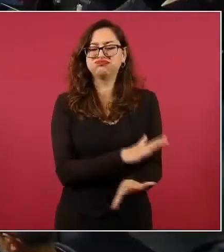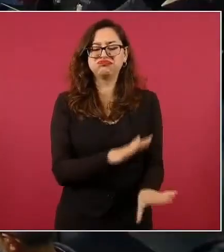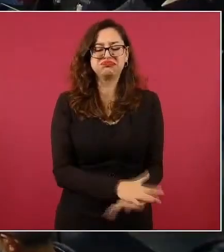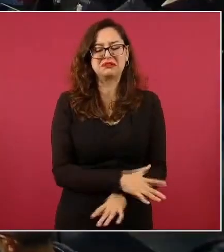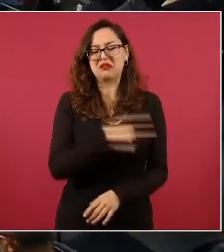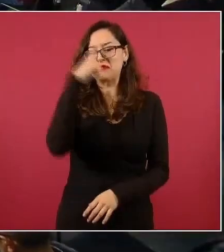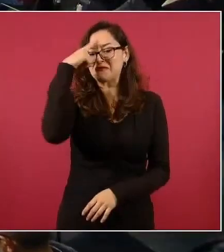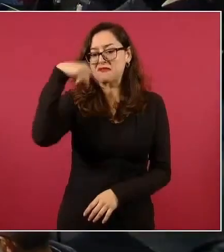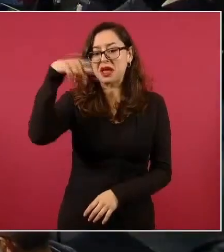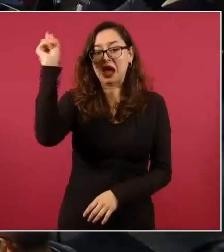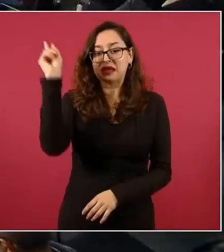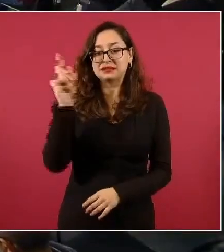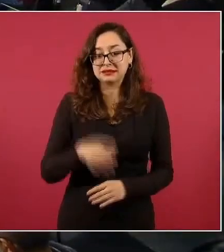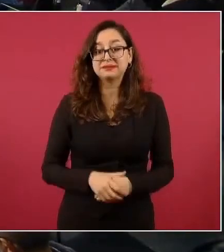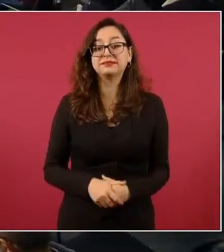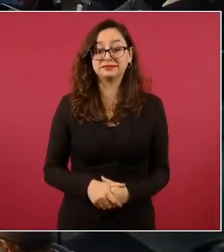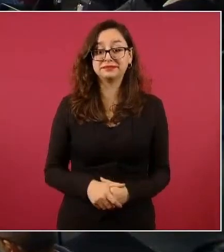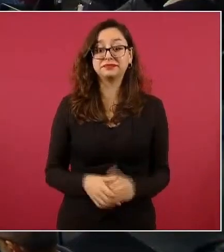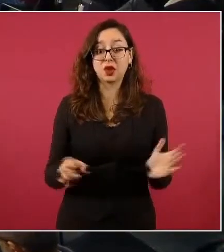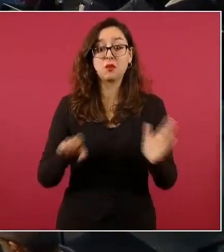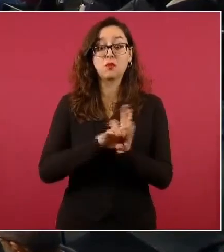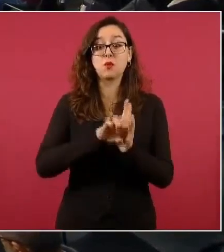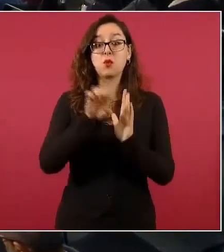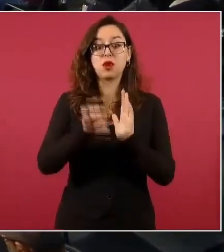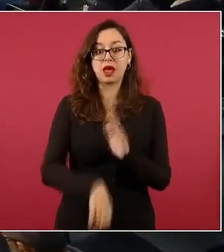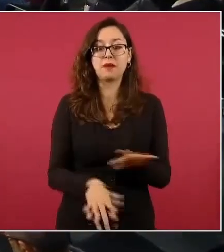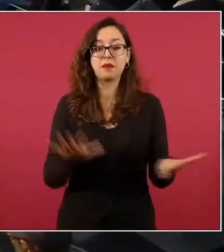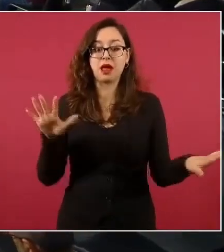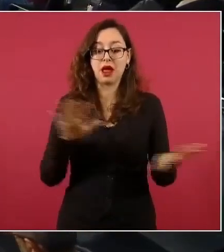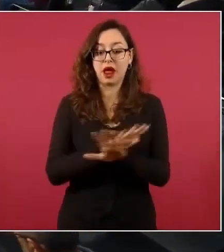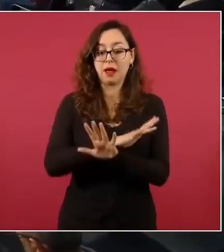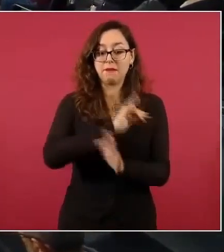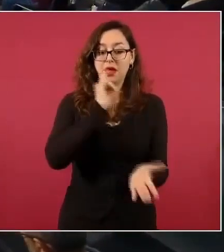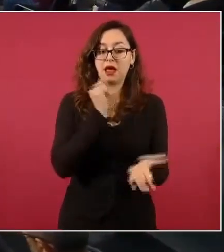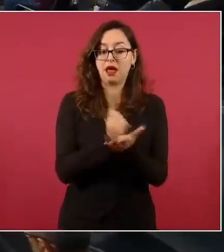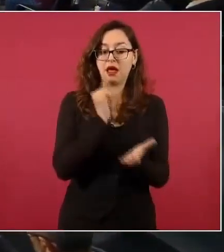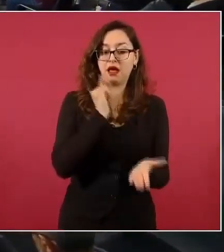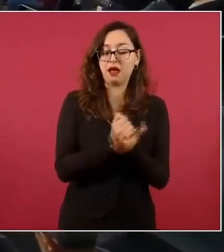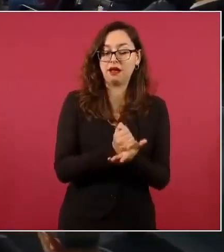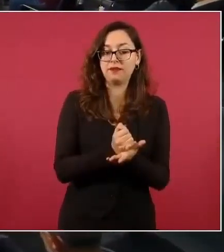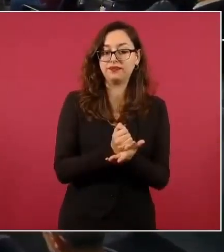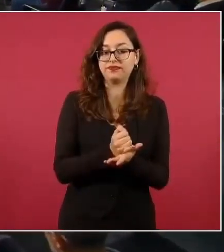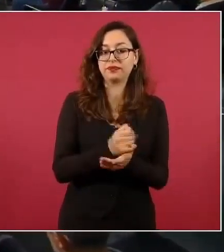hicieron cuando la reforma fiscal para aumentar los impuestos,